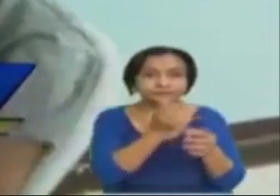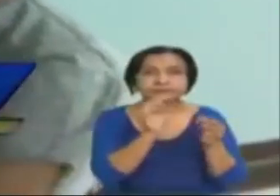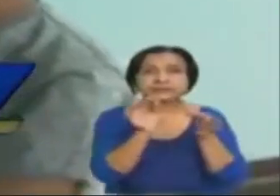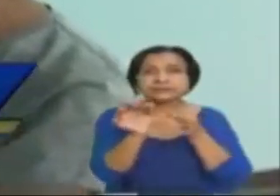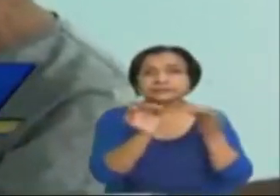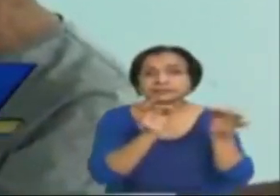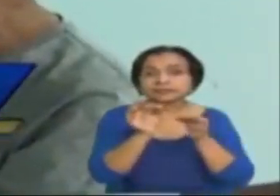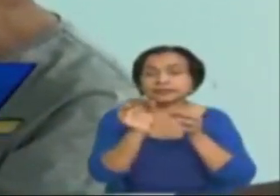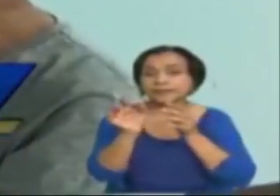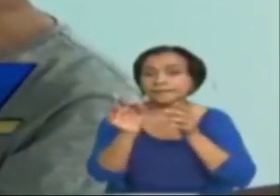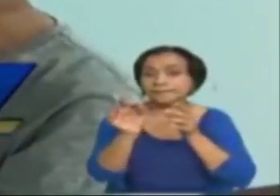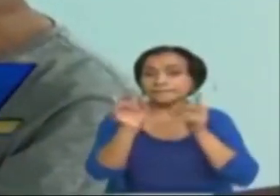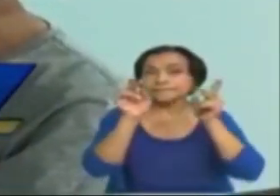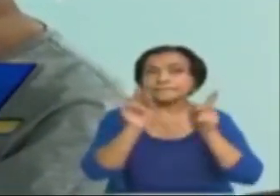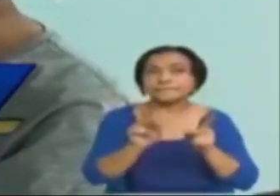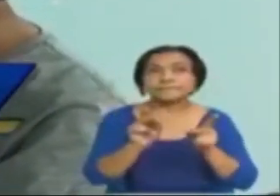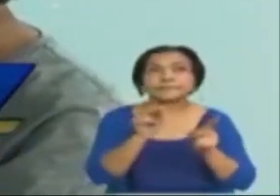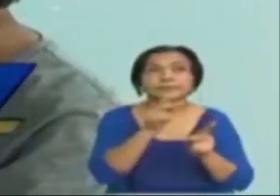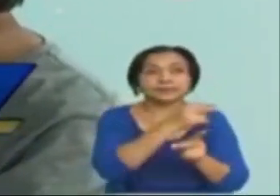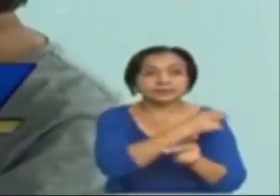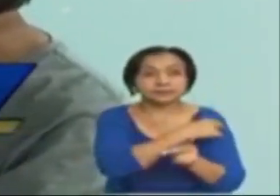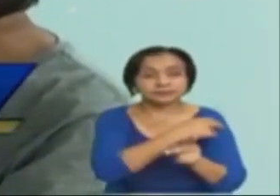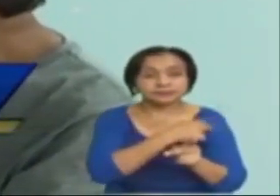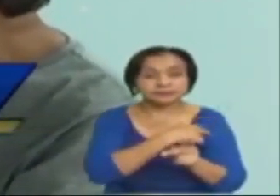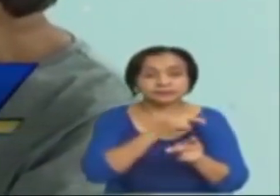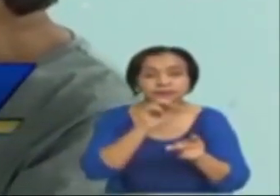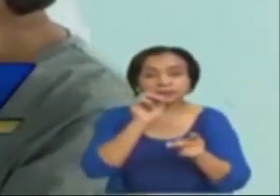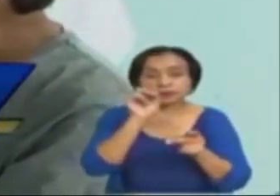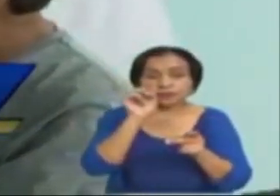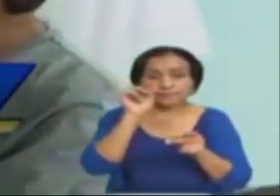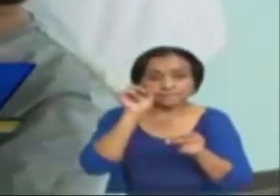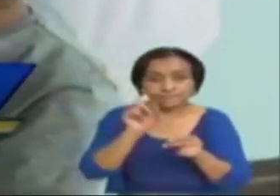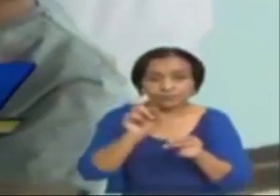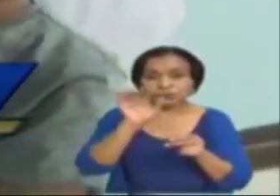de 55 años en adelante y está siendo